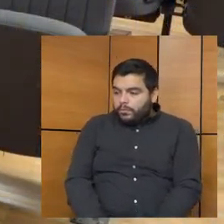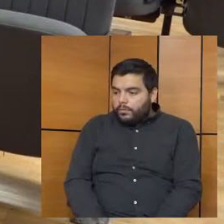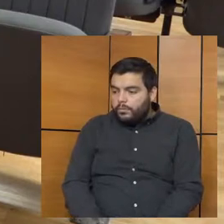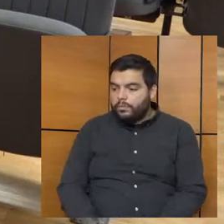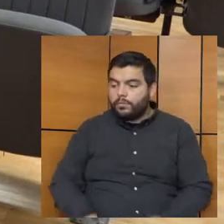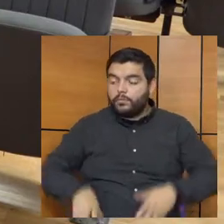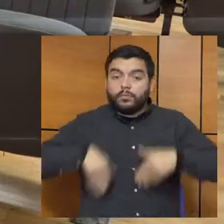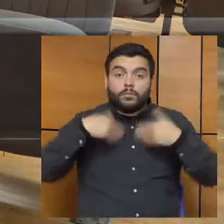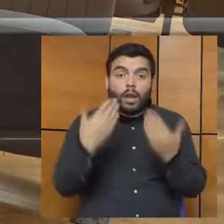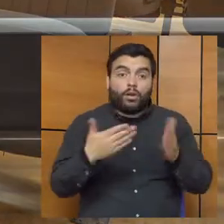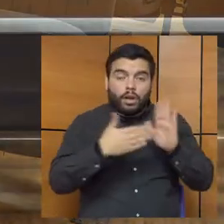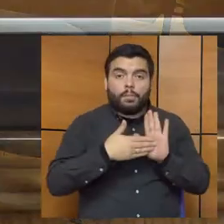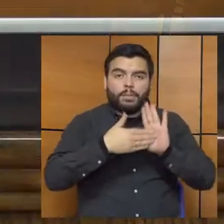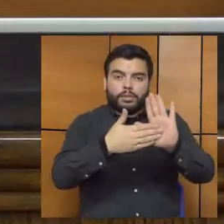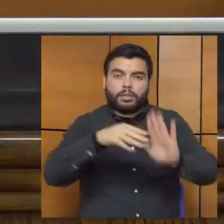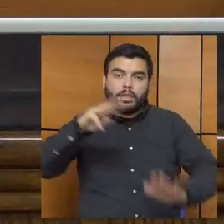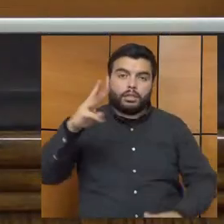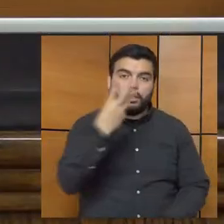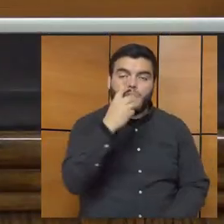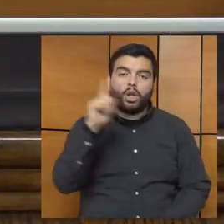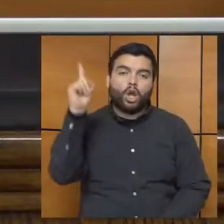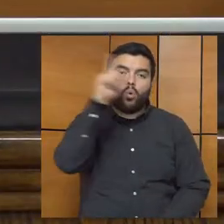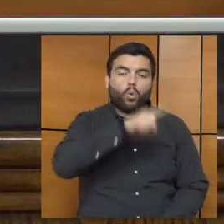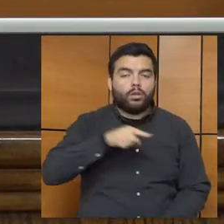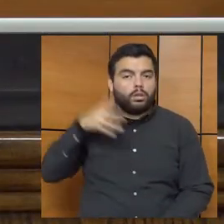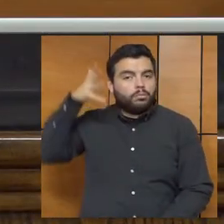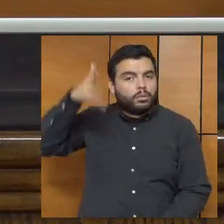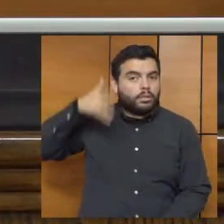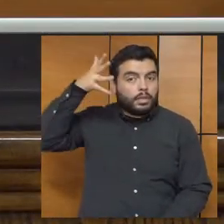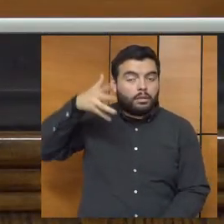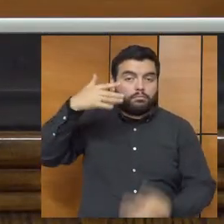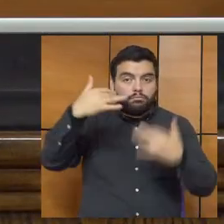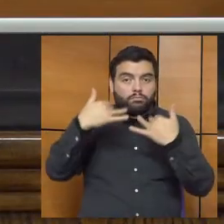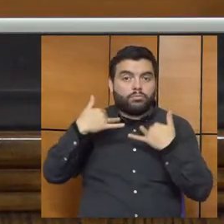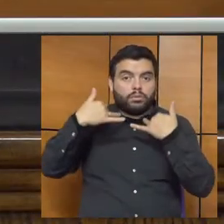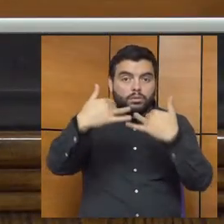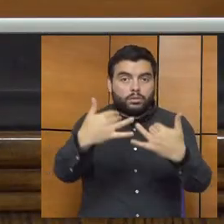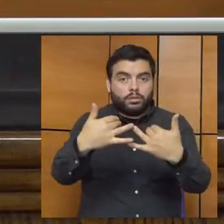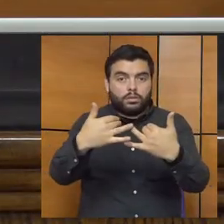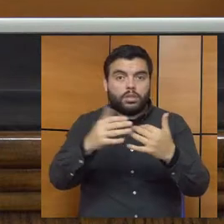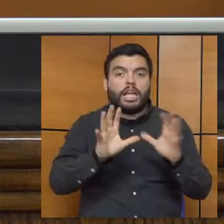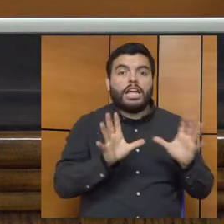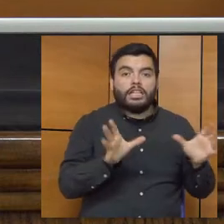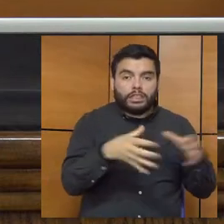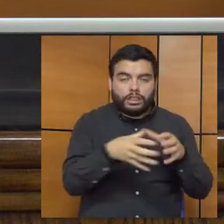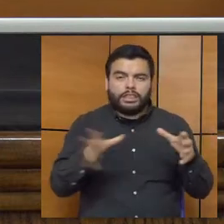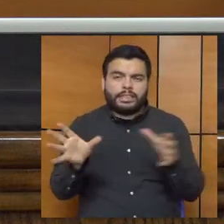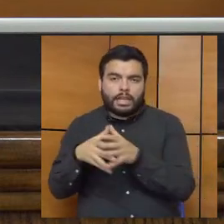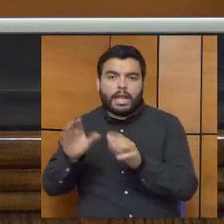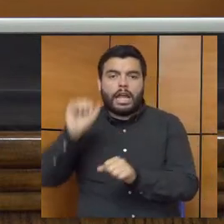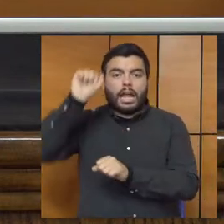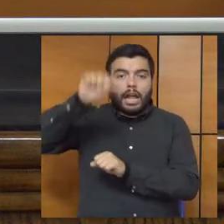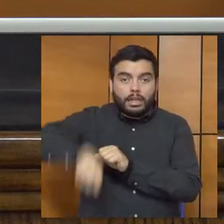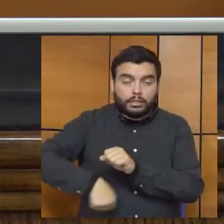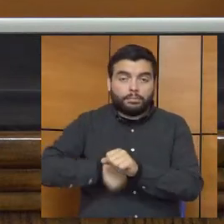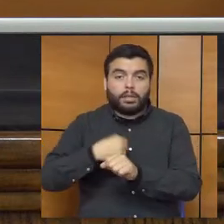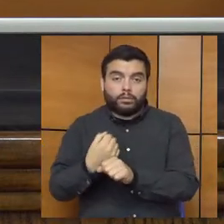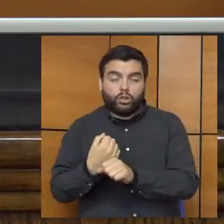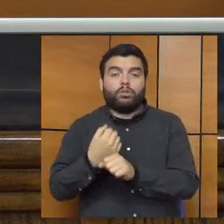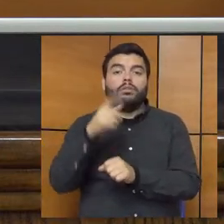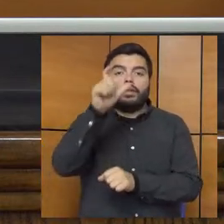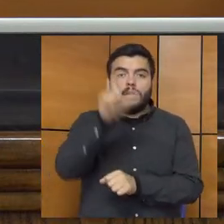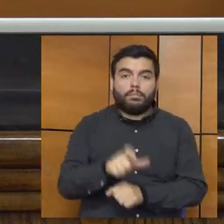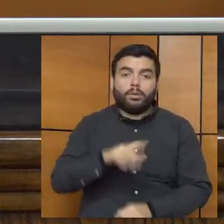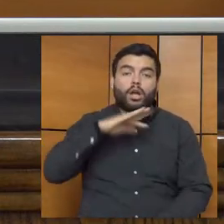Ahora nos corresponde presentar la tercera y última ponencia de este seminario, Segmentación en la aceptación de redes sociales por personas